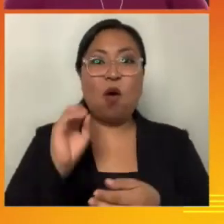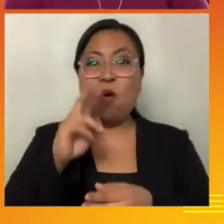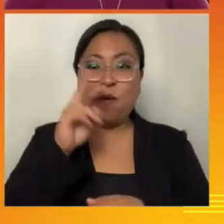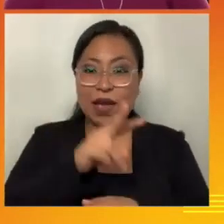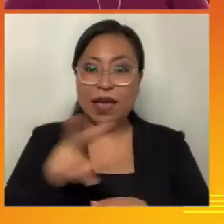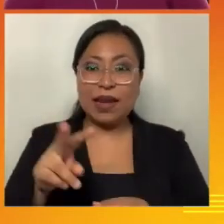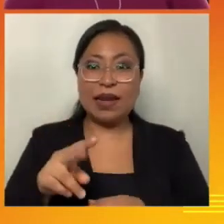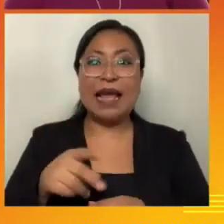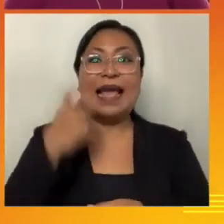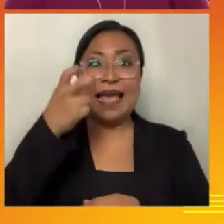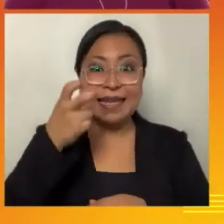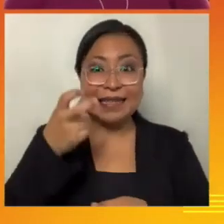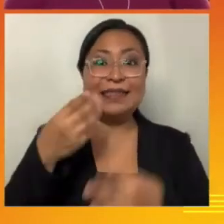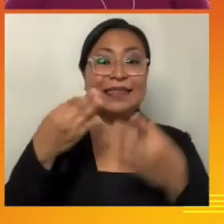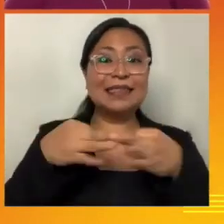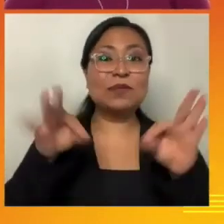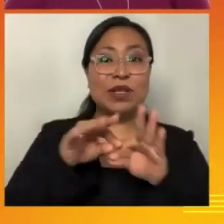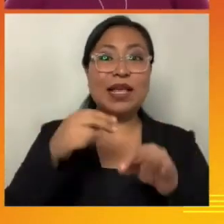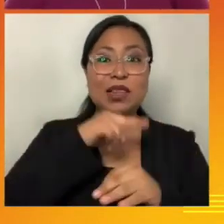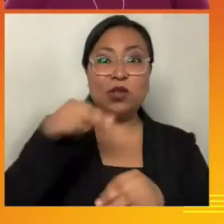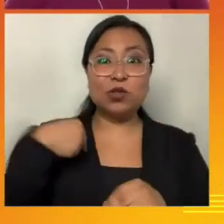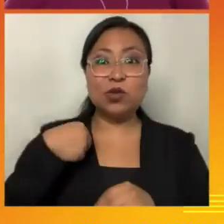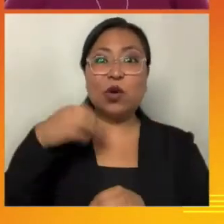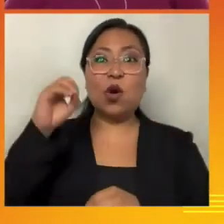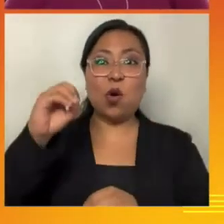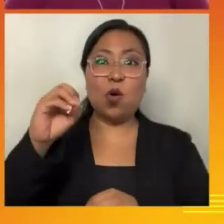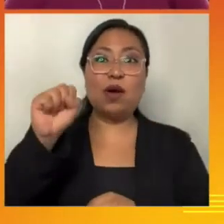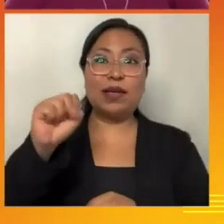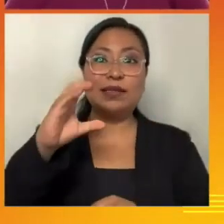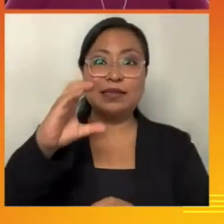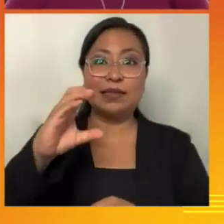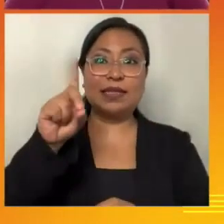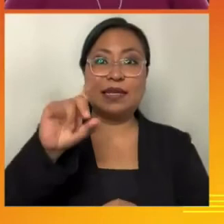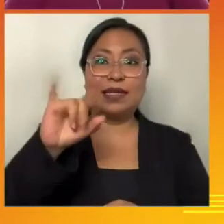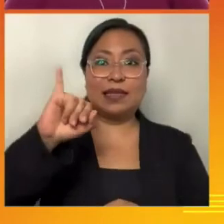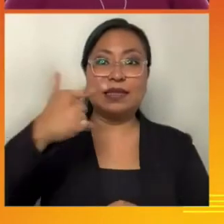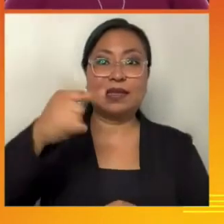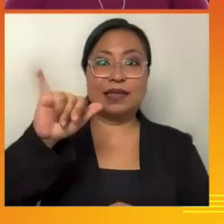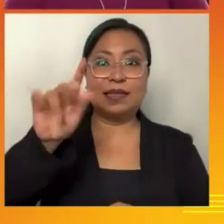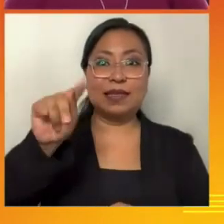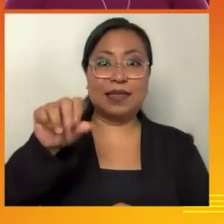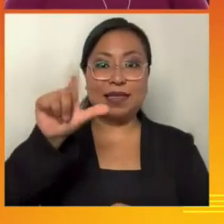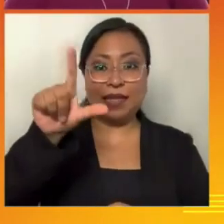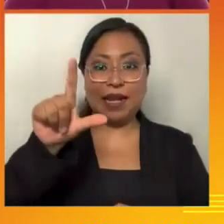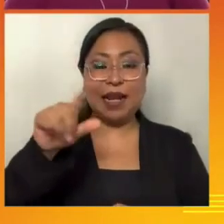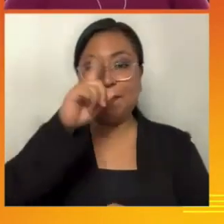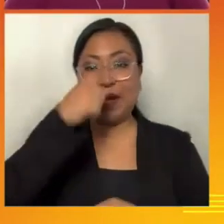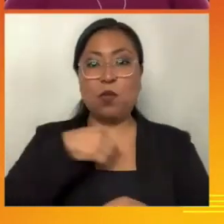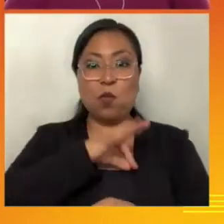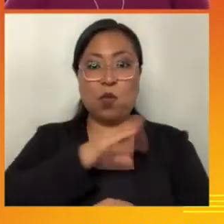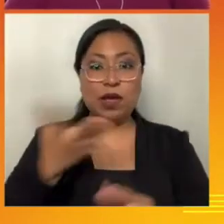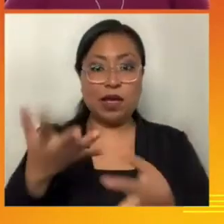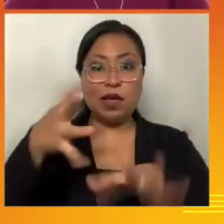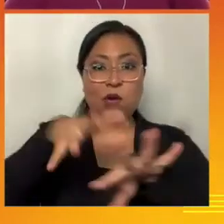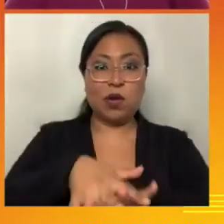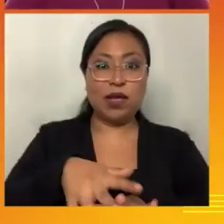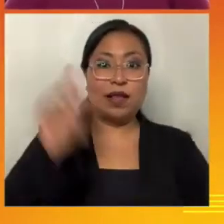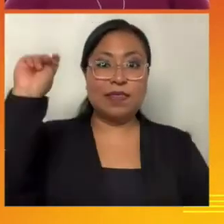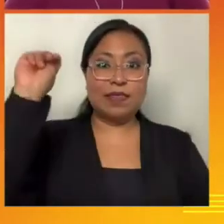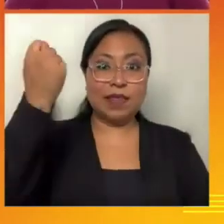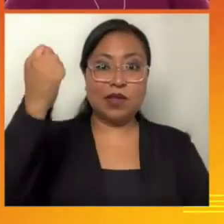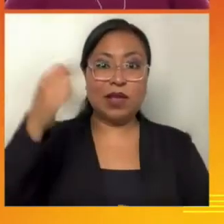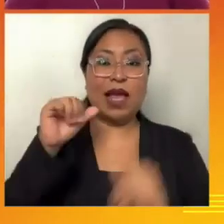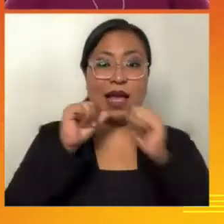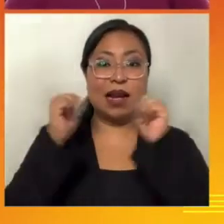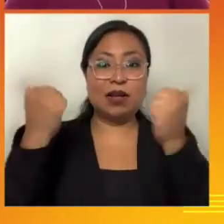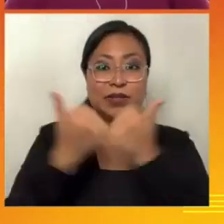programa OSC Digital, que es contribuir a la inclusión y fortalecimiento tecnológicos de las organizaciones,